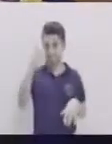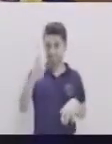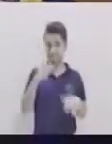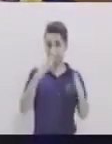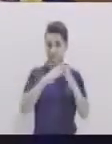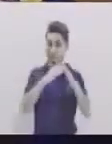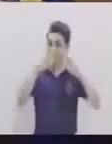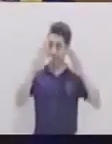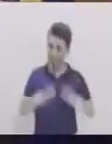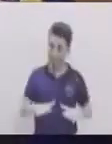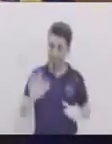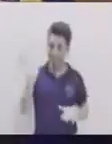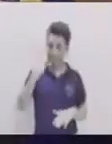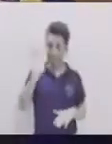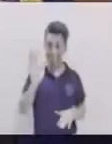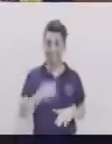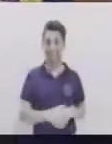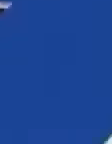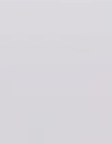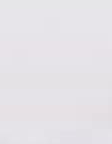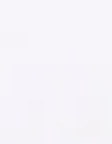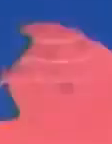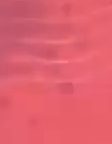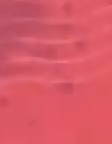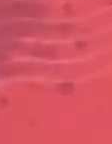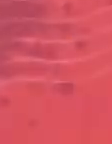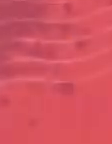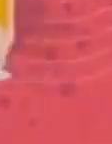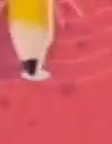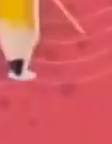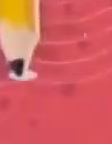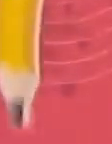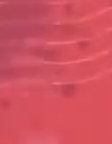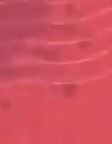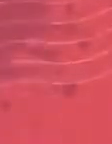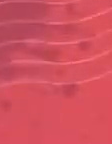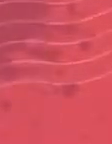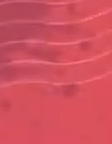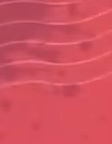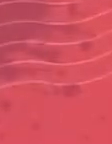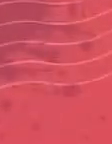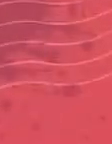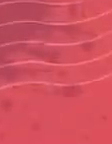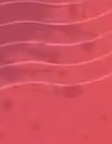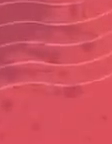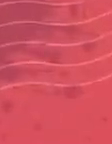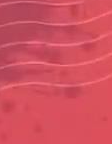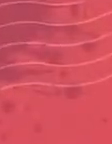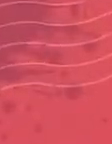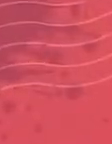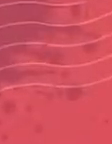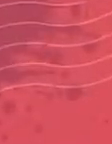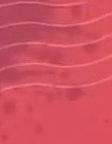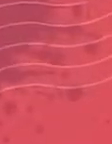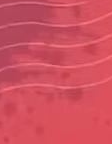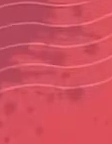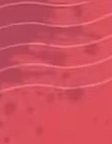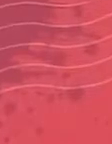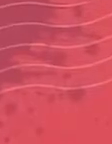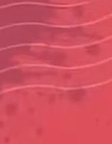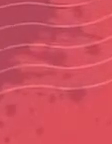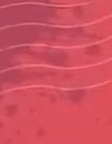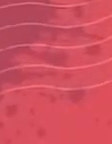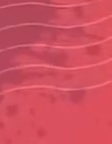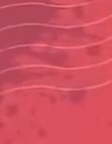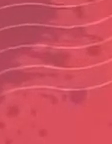Debemos permanecer en casa. Hasta luego. Explora, crea y descubre nuevos conocimientos. Este